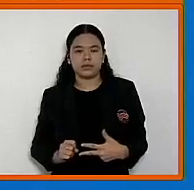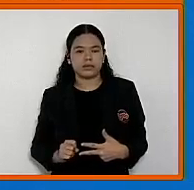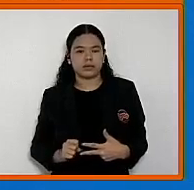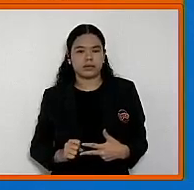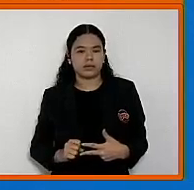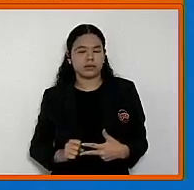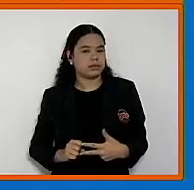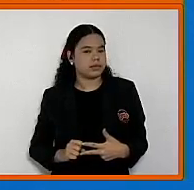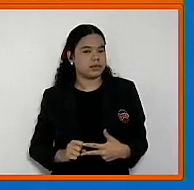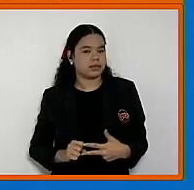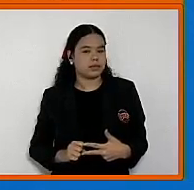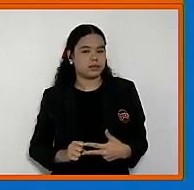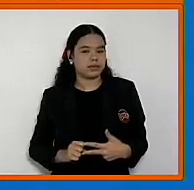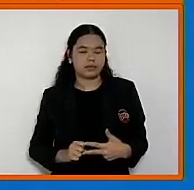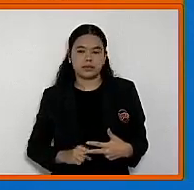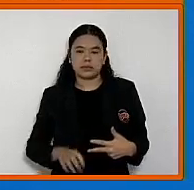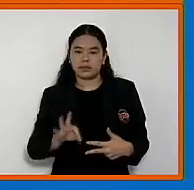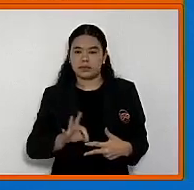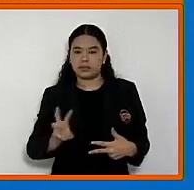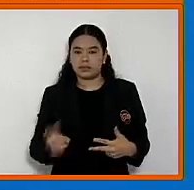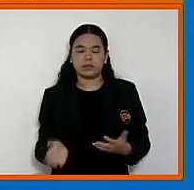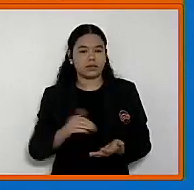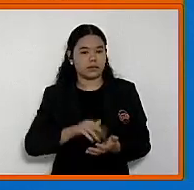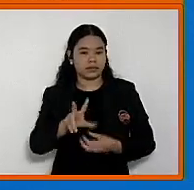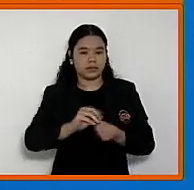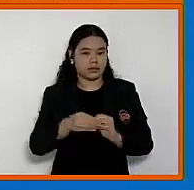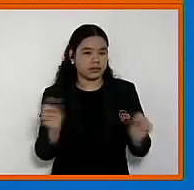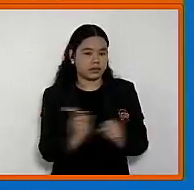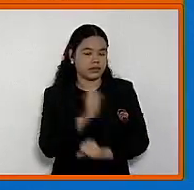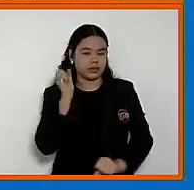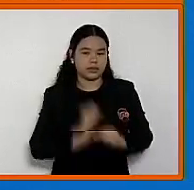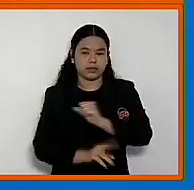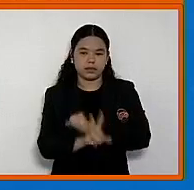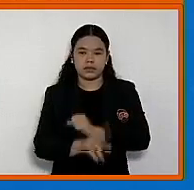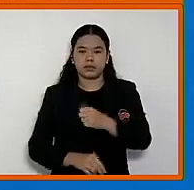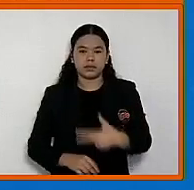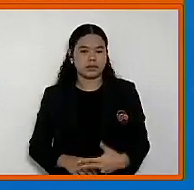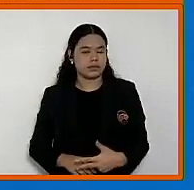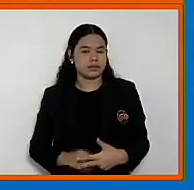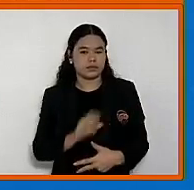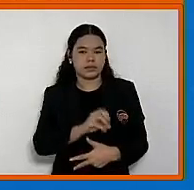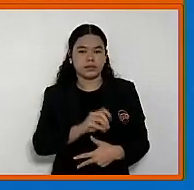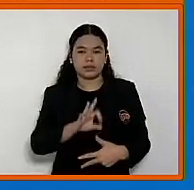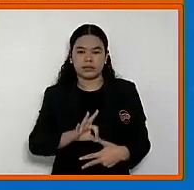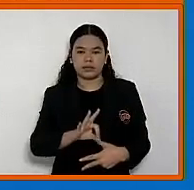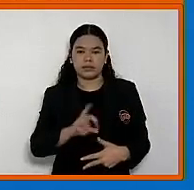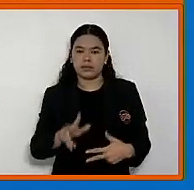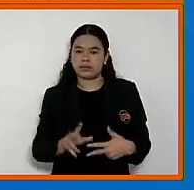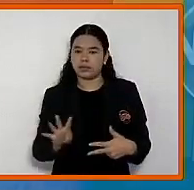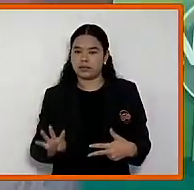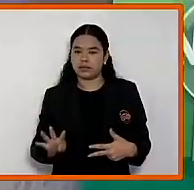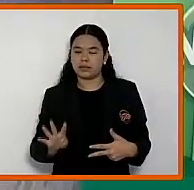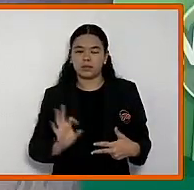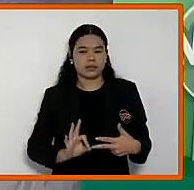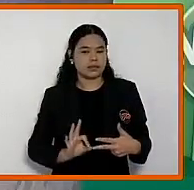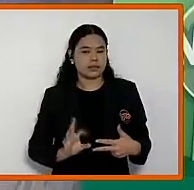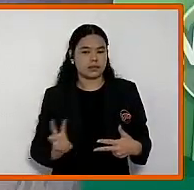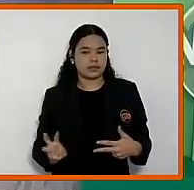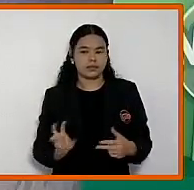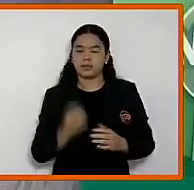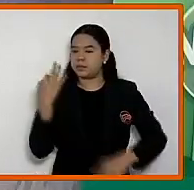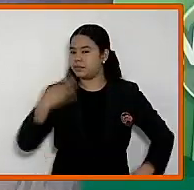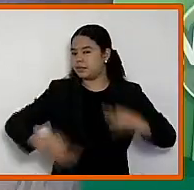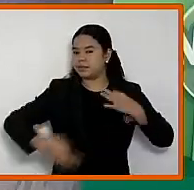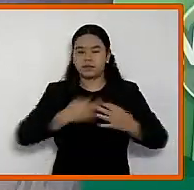ganador. Este es el 96. Los números ganadores en Pega 3 son 09, 34 y 96.